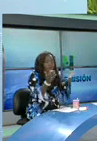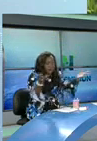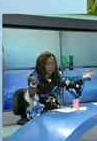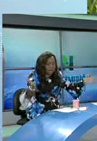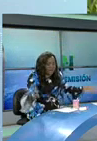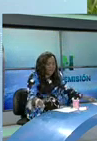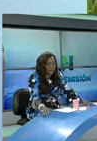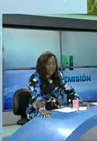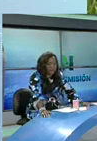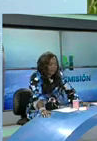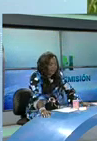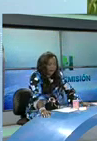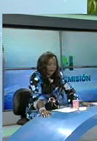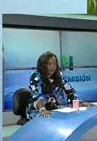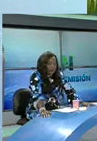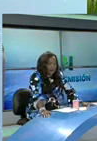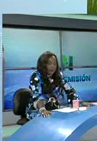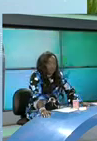abrazo así